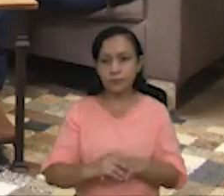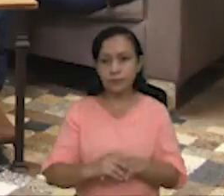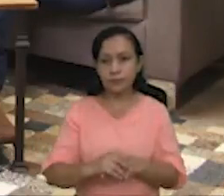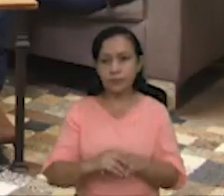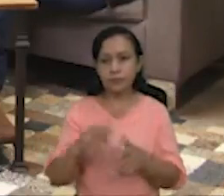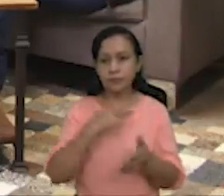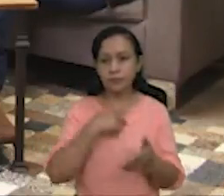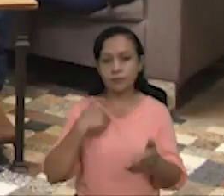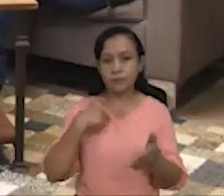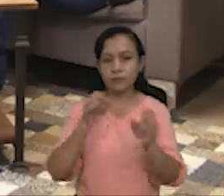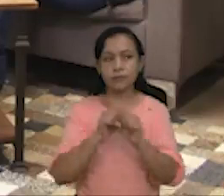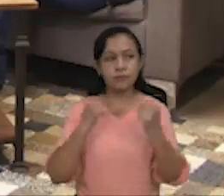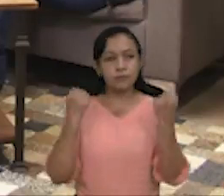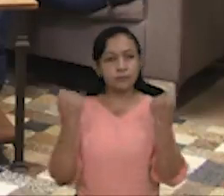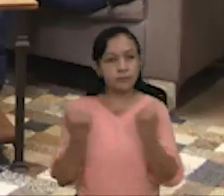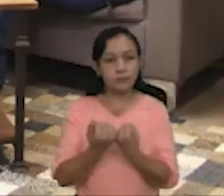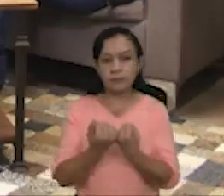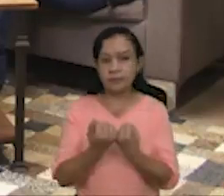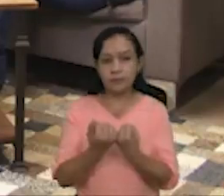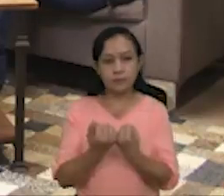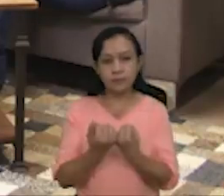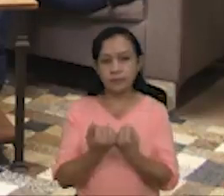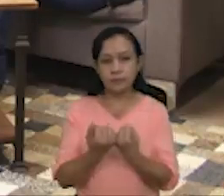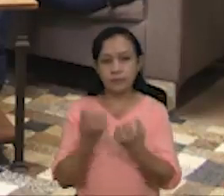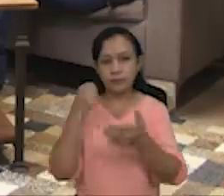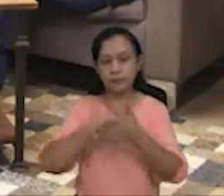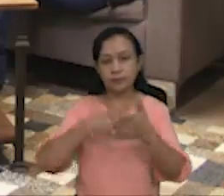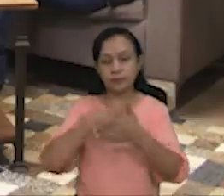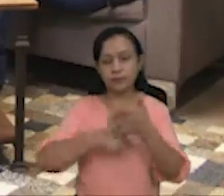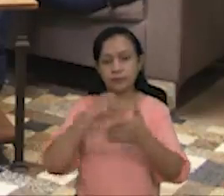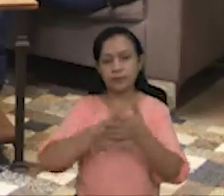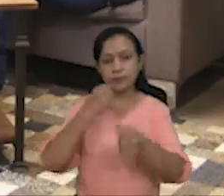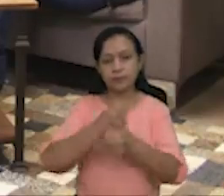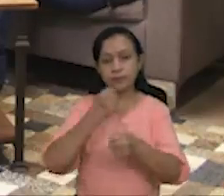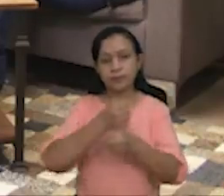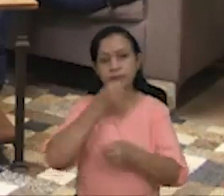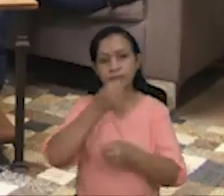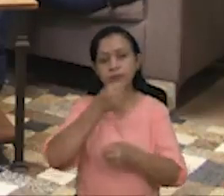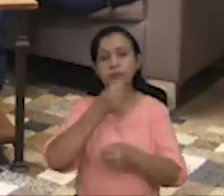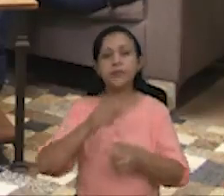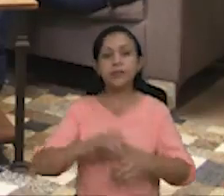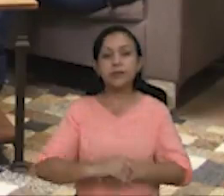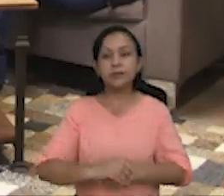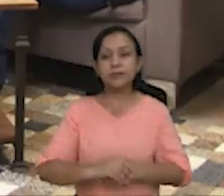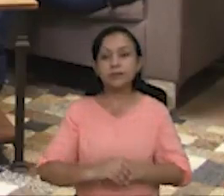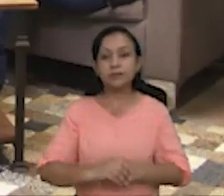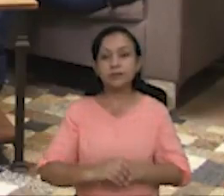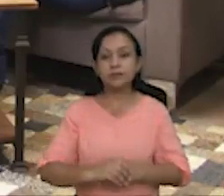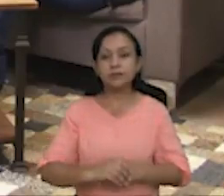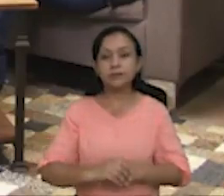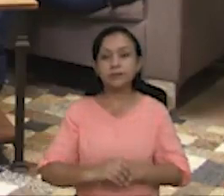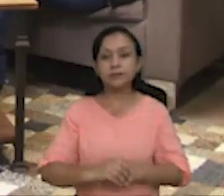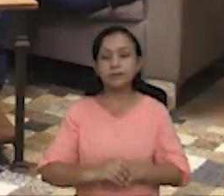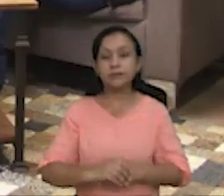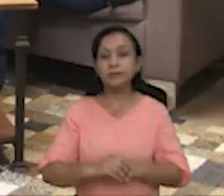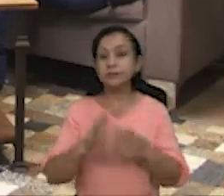haciendo la asociación para contribuir al fortalecimiento de la labor del periodista? Claro, fíjate que